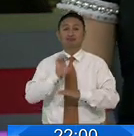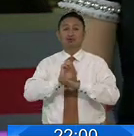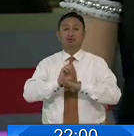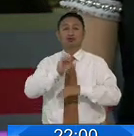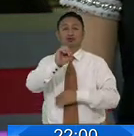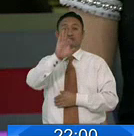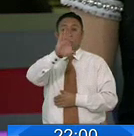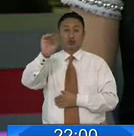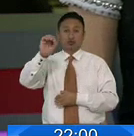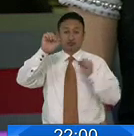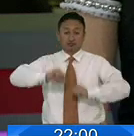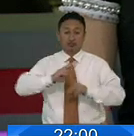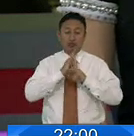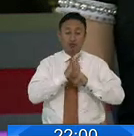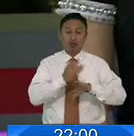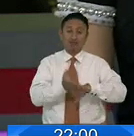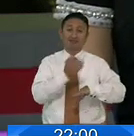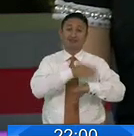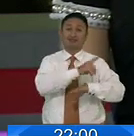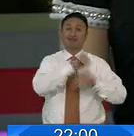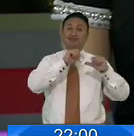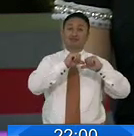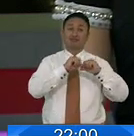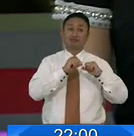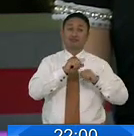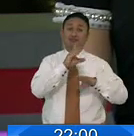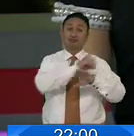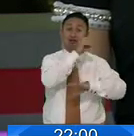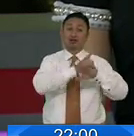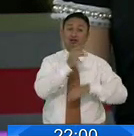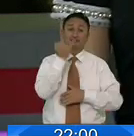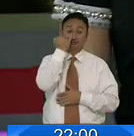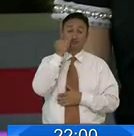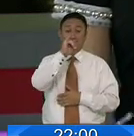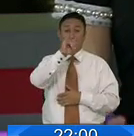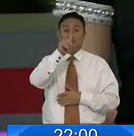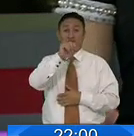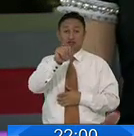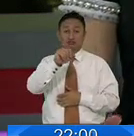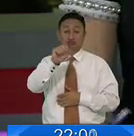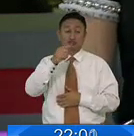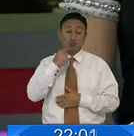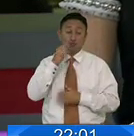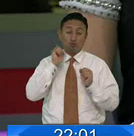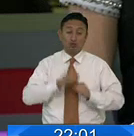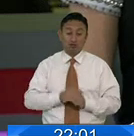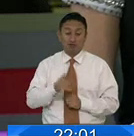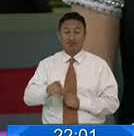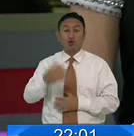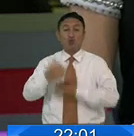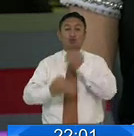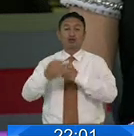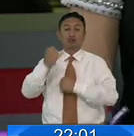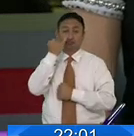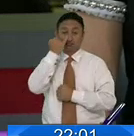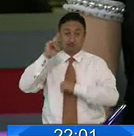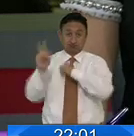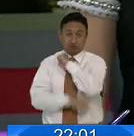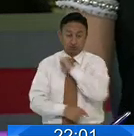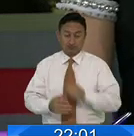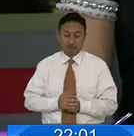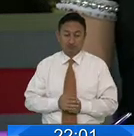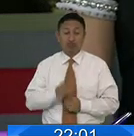el holder respondió a la amenaza del dirigente indígena leonidas iza sobre la posibilidad de aplicarle justicia indígena aseguró